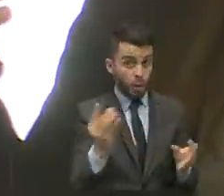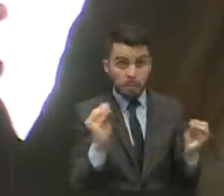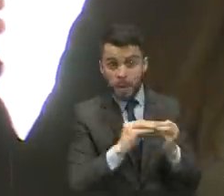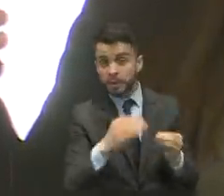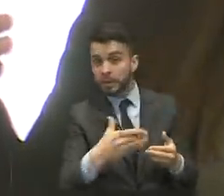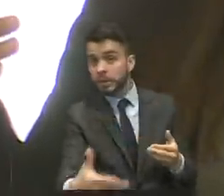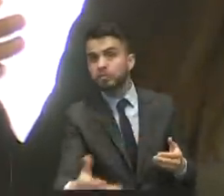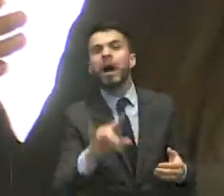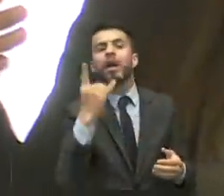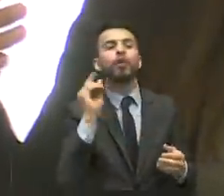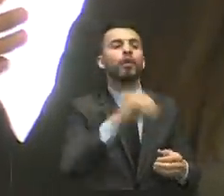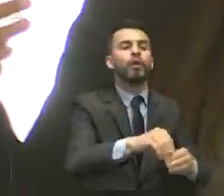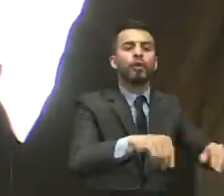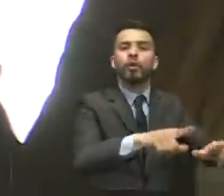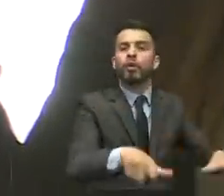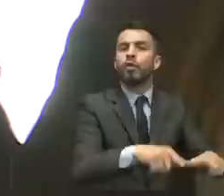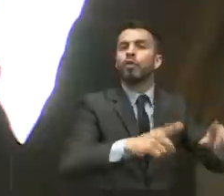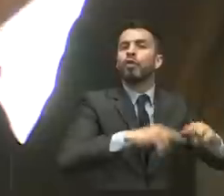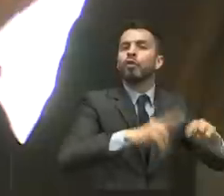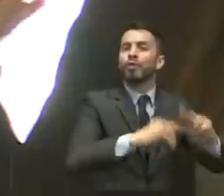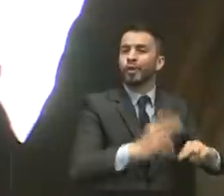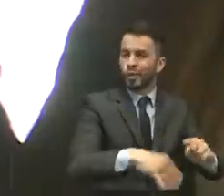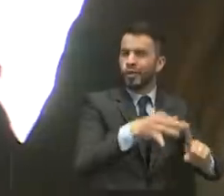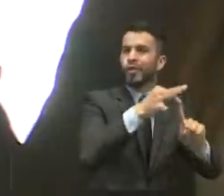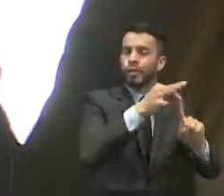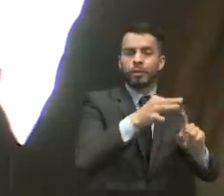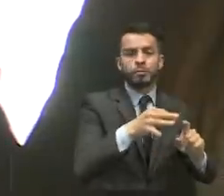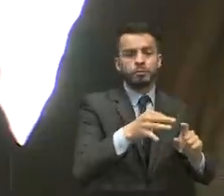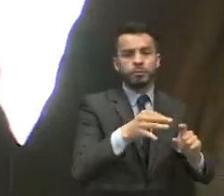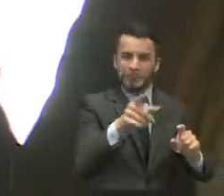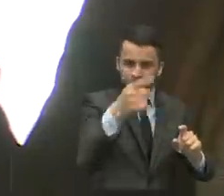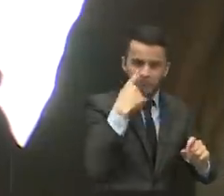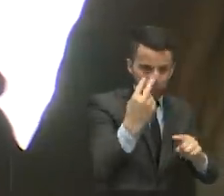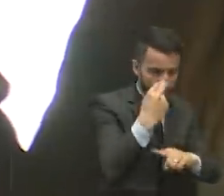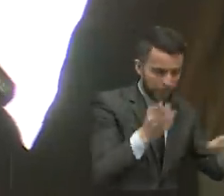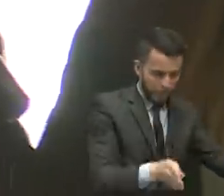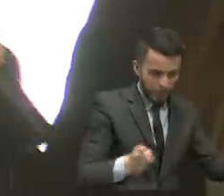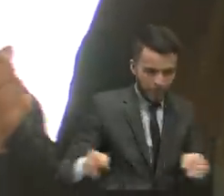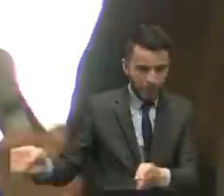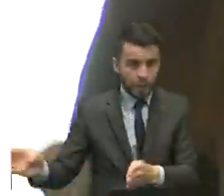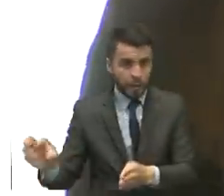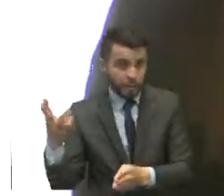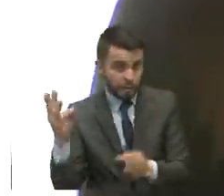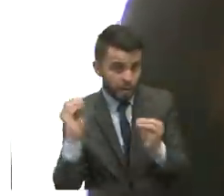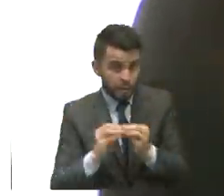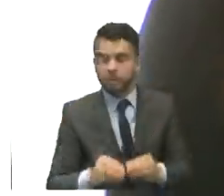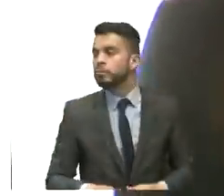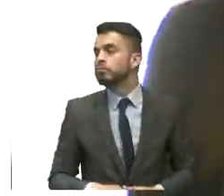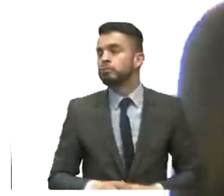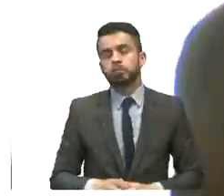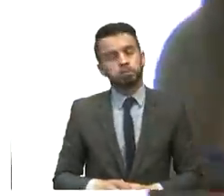los tramos de esos tres de la carrera séptima? No